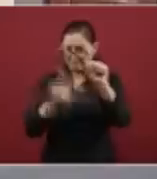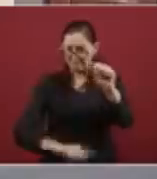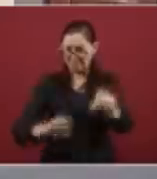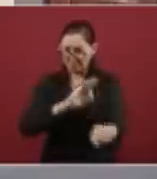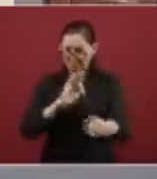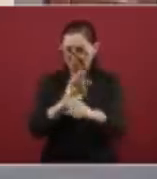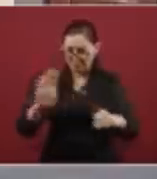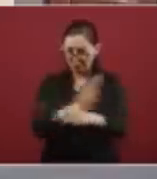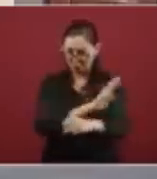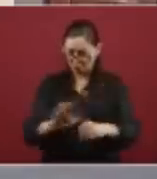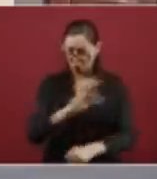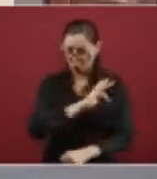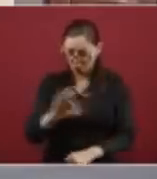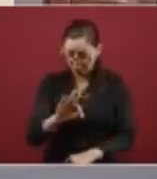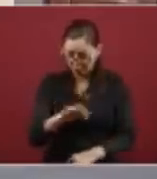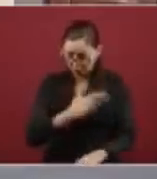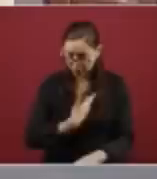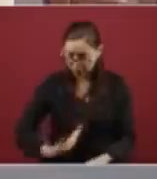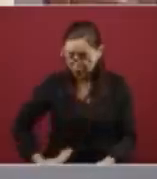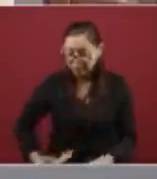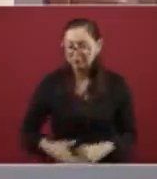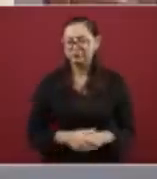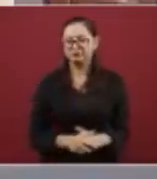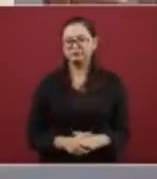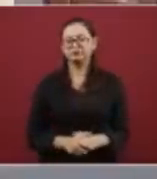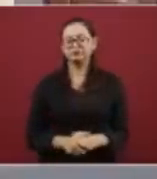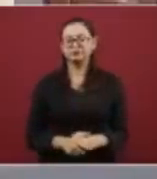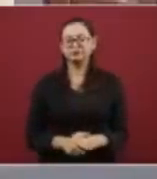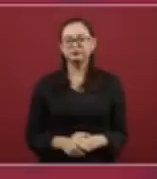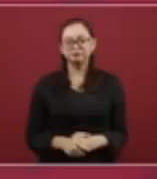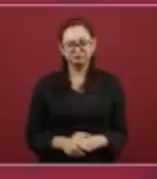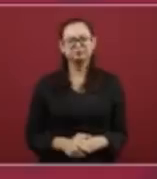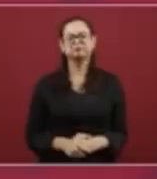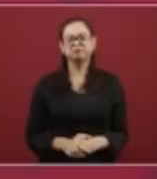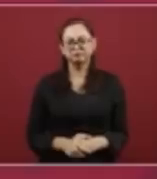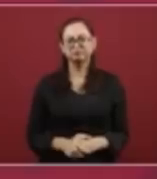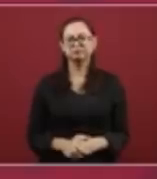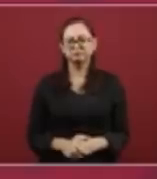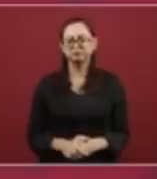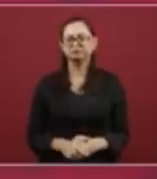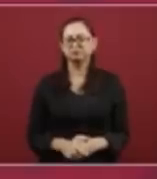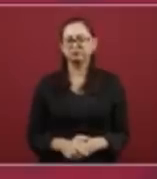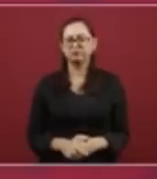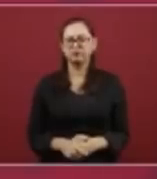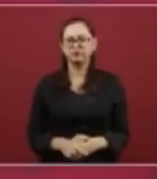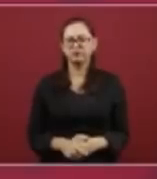sí, señor presidente. Y que tengan ustedes siempre